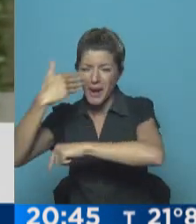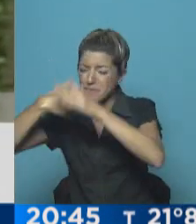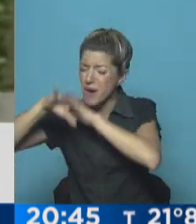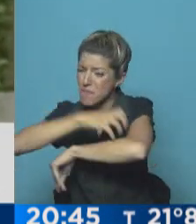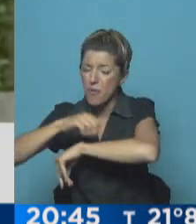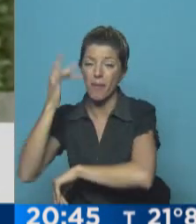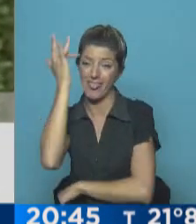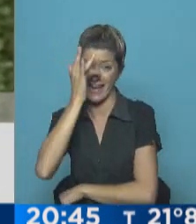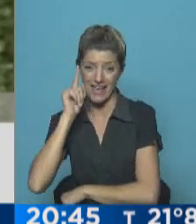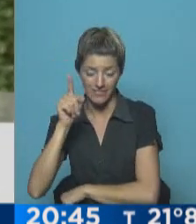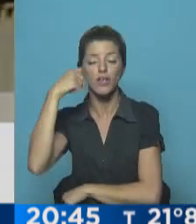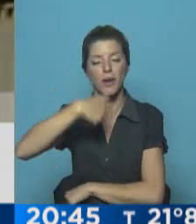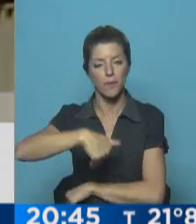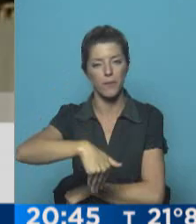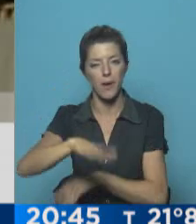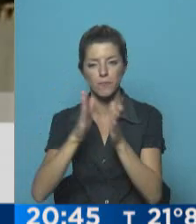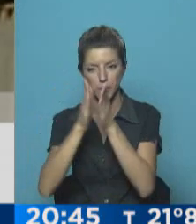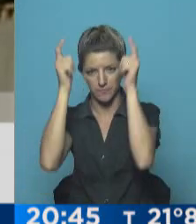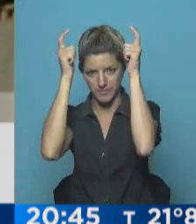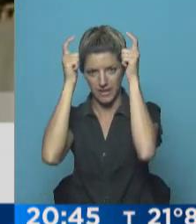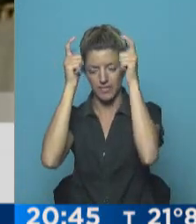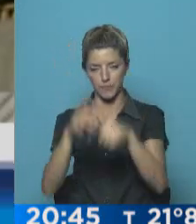ahora será santa.